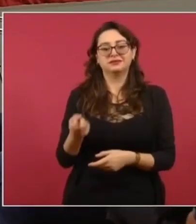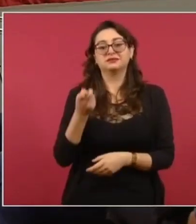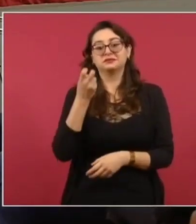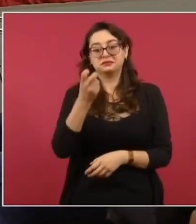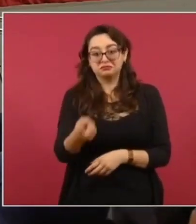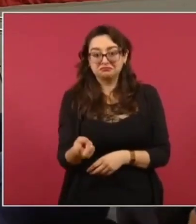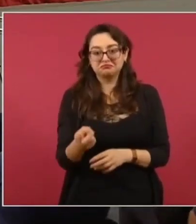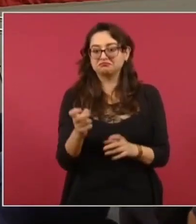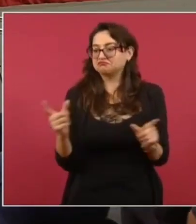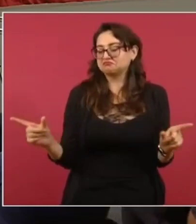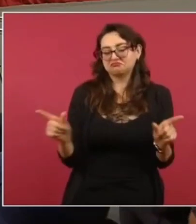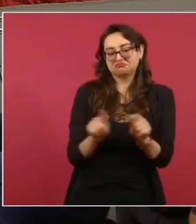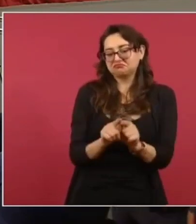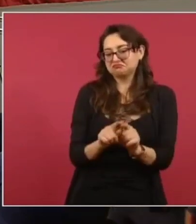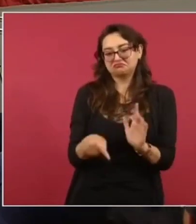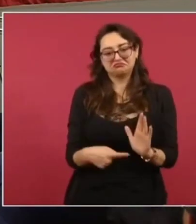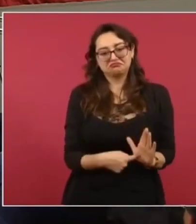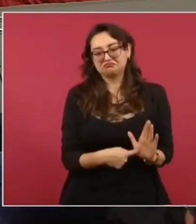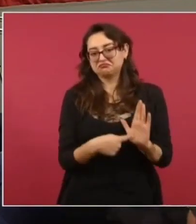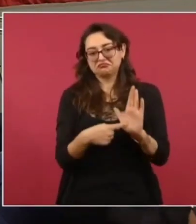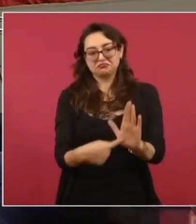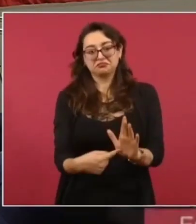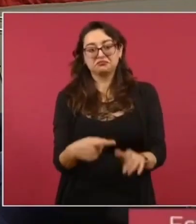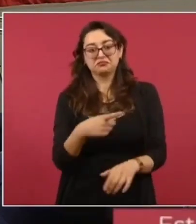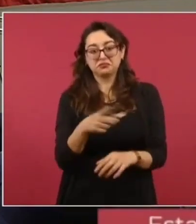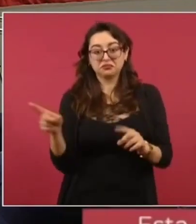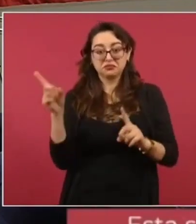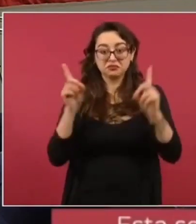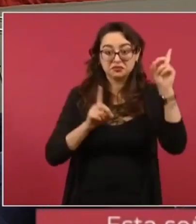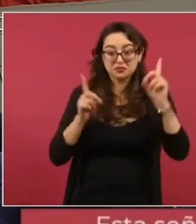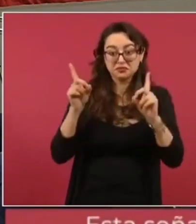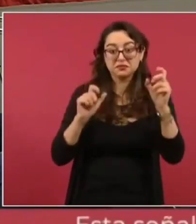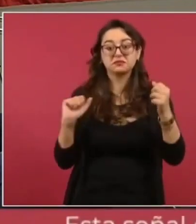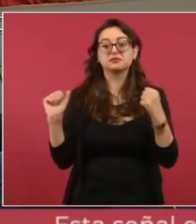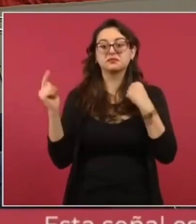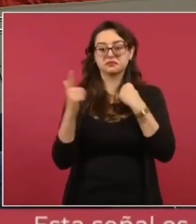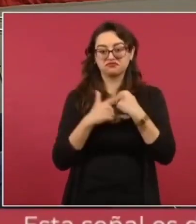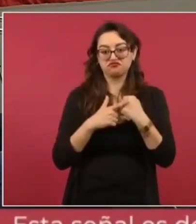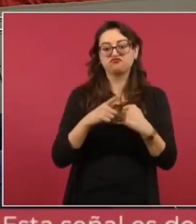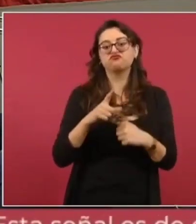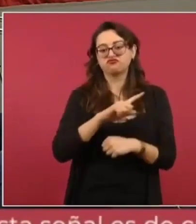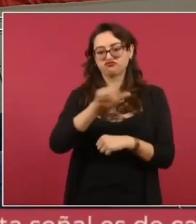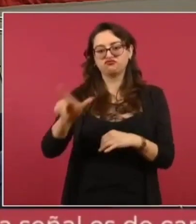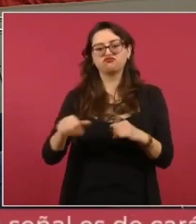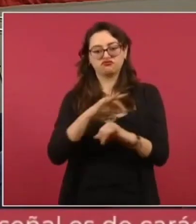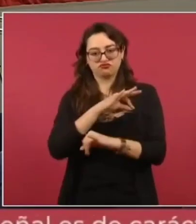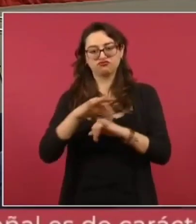alguna duda o… Sí. Al final. Al final.